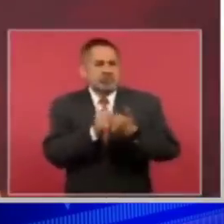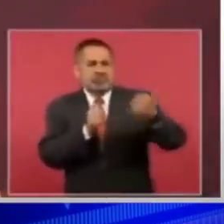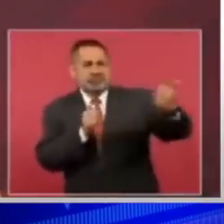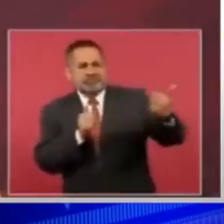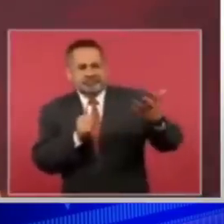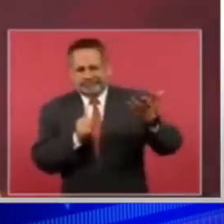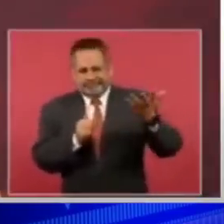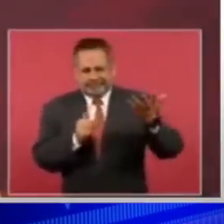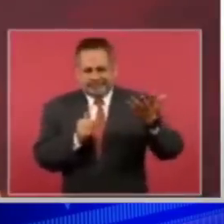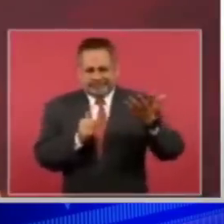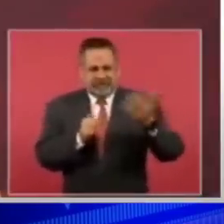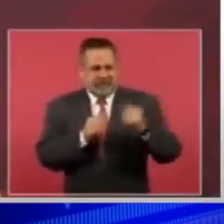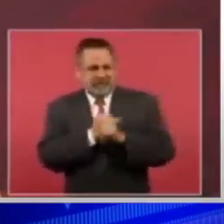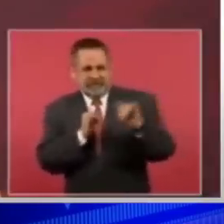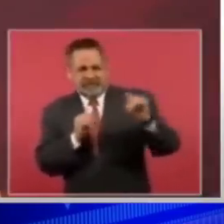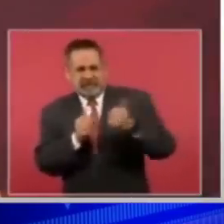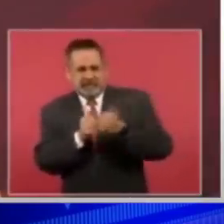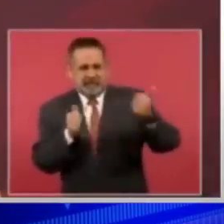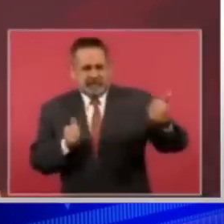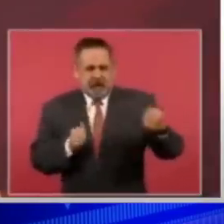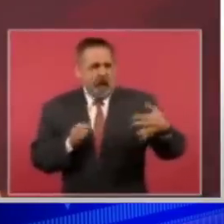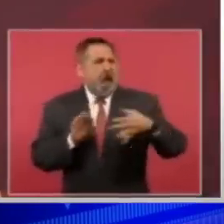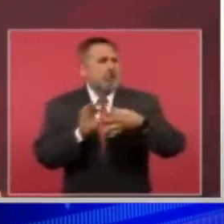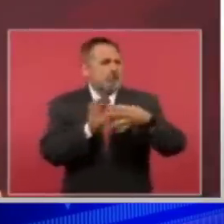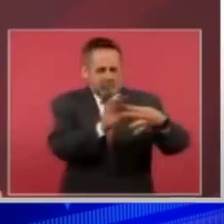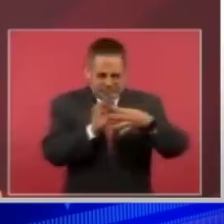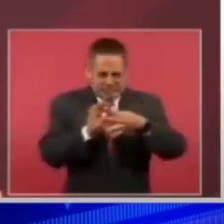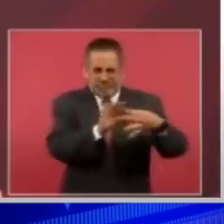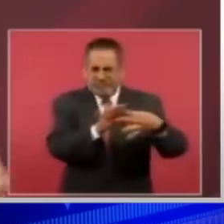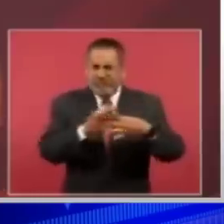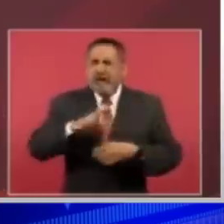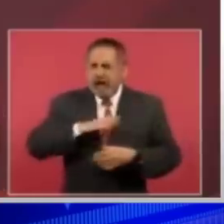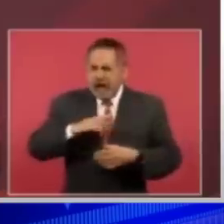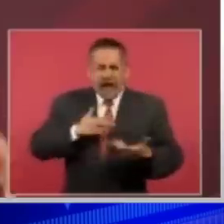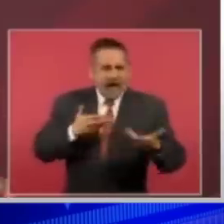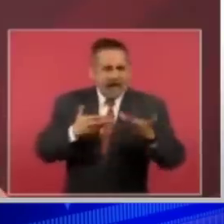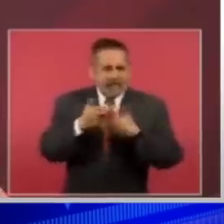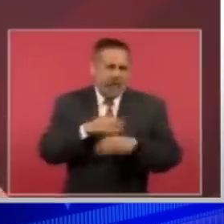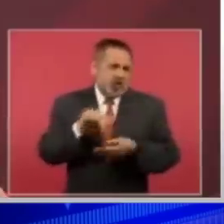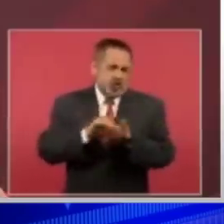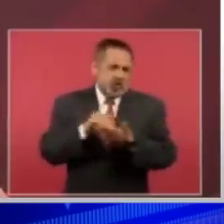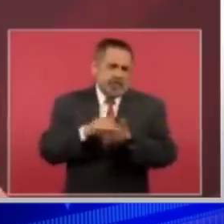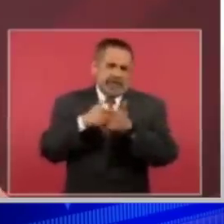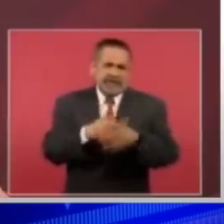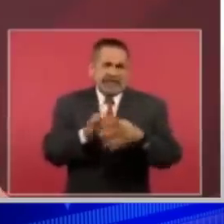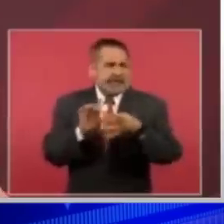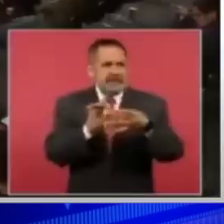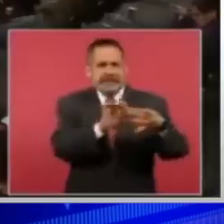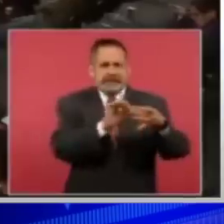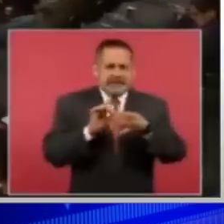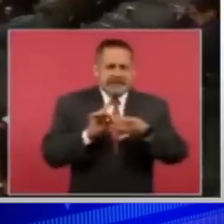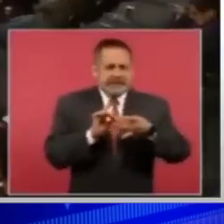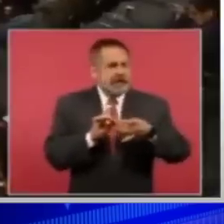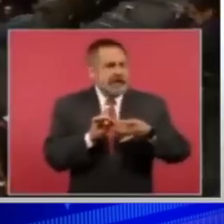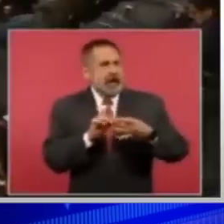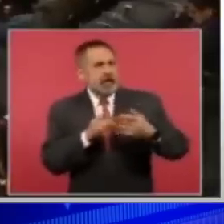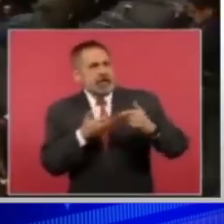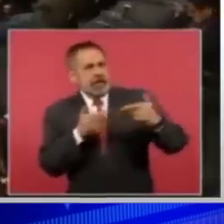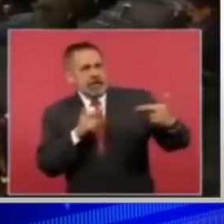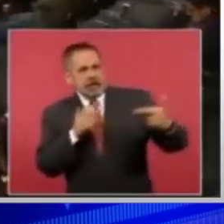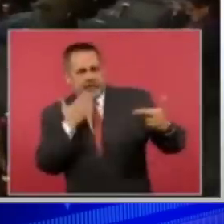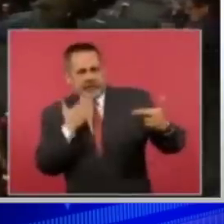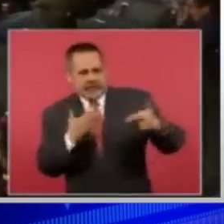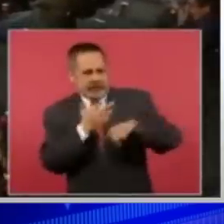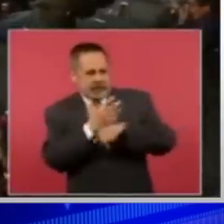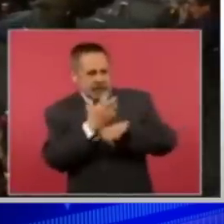con Independencia Sí hay cooperación y la va a seguir habiendo pero pues las